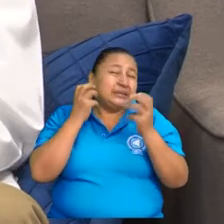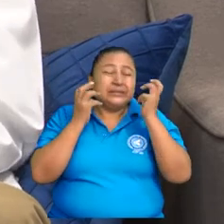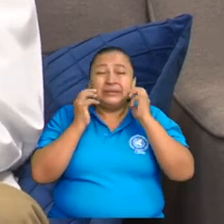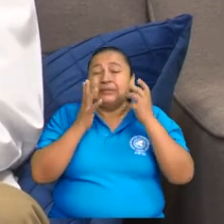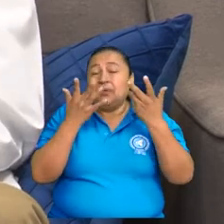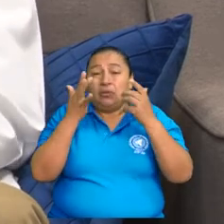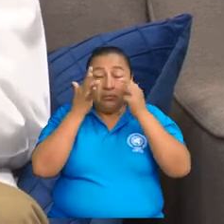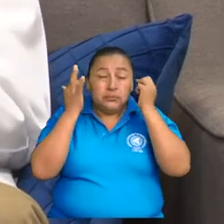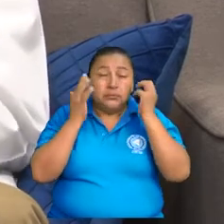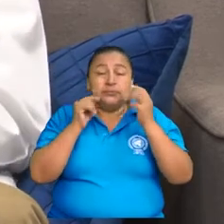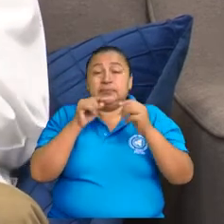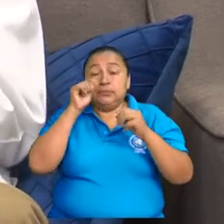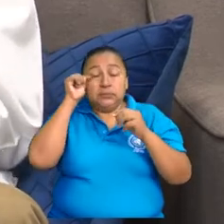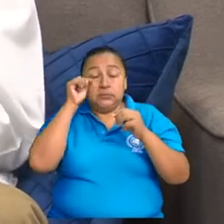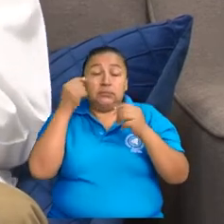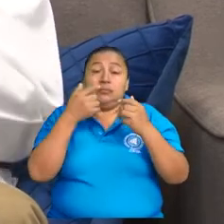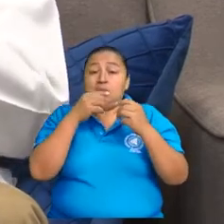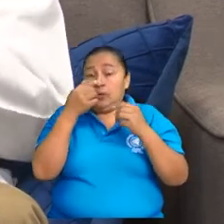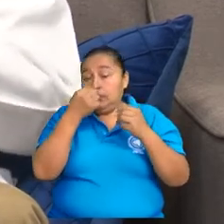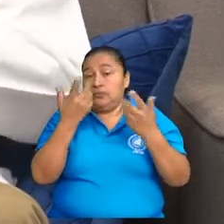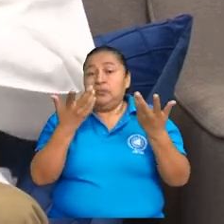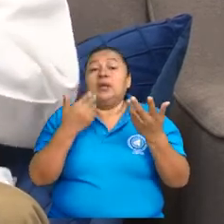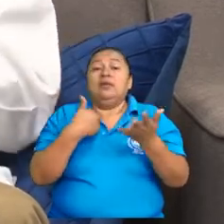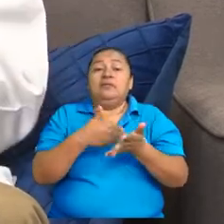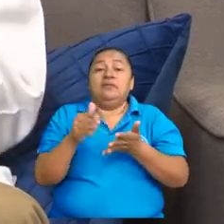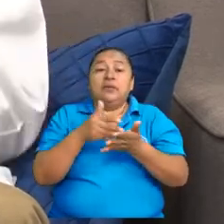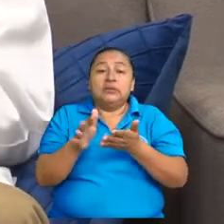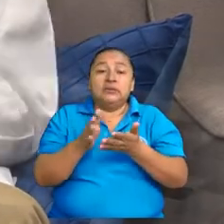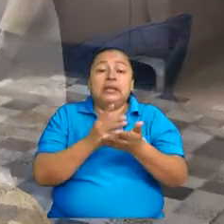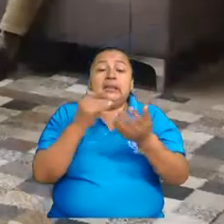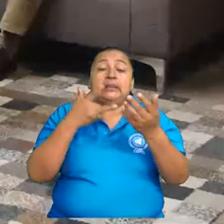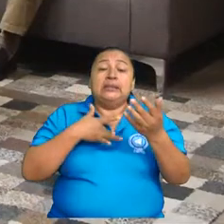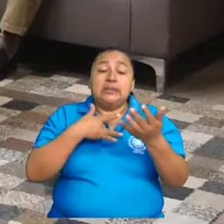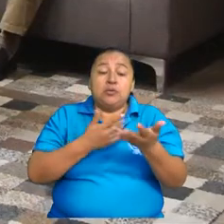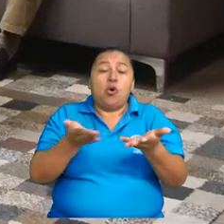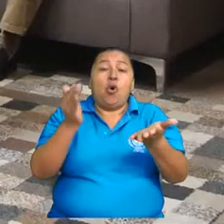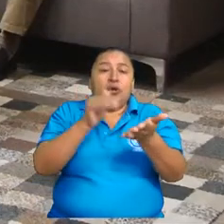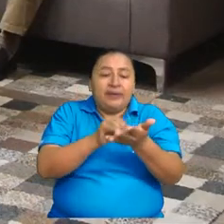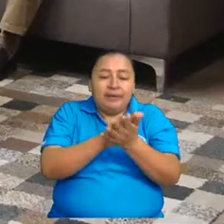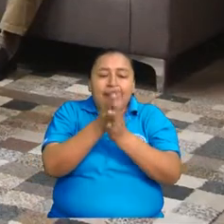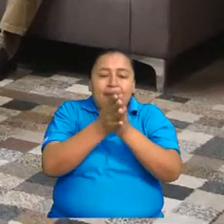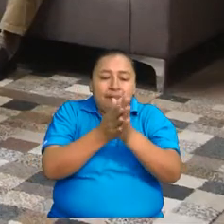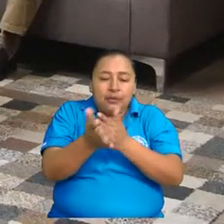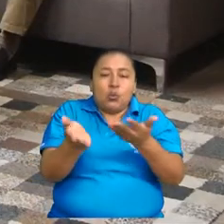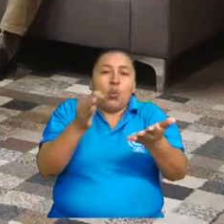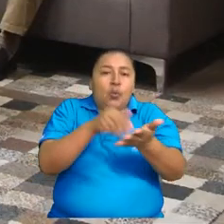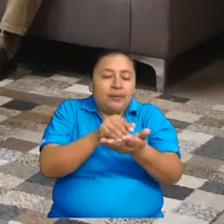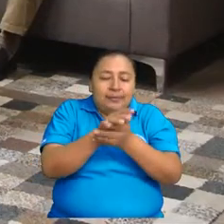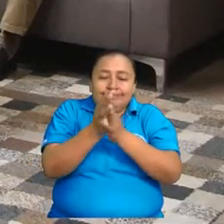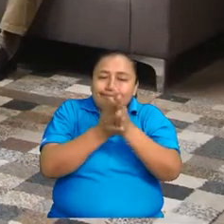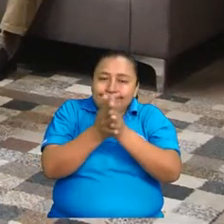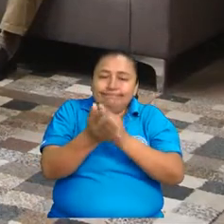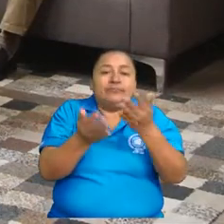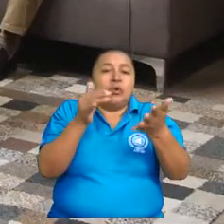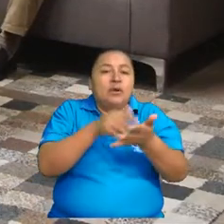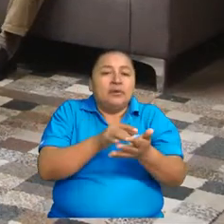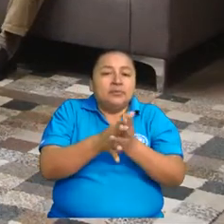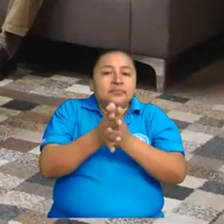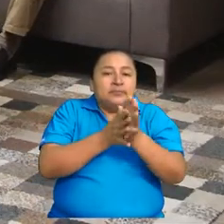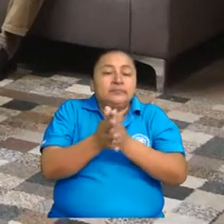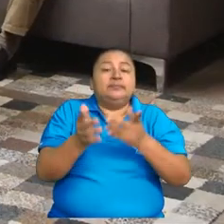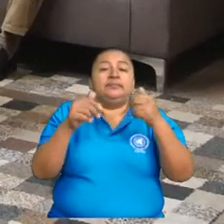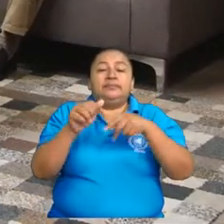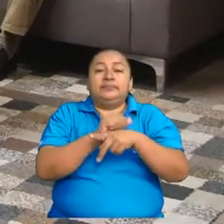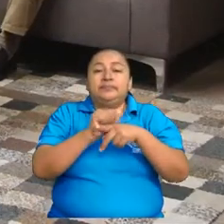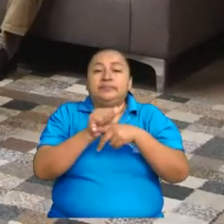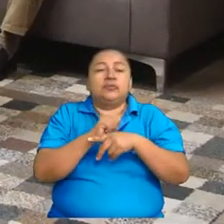tocar los ojos, nariz y la boca, pues sencillamente por eso hay que estarse lavando las manos frecuentemente. O sea, aplicar